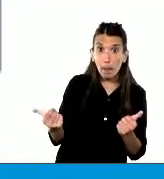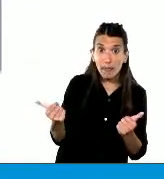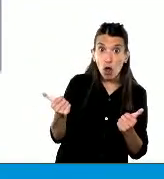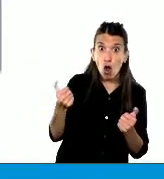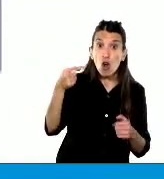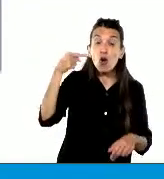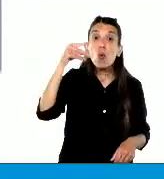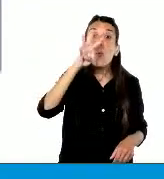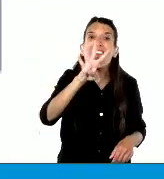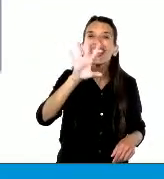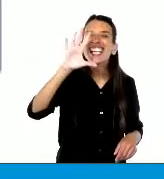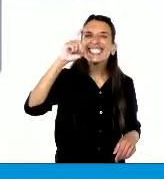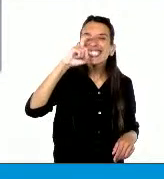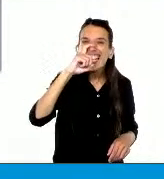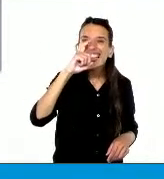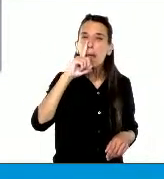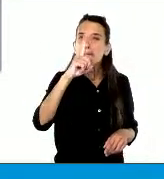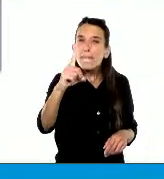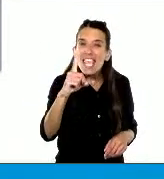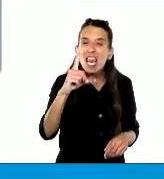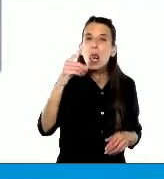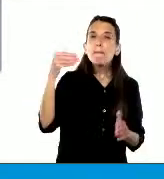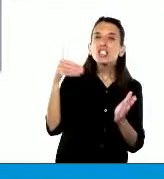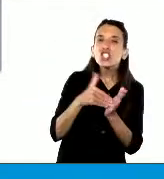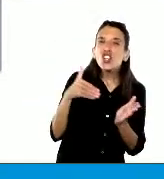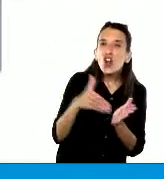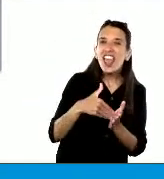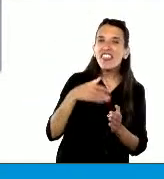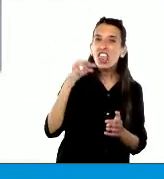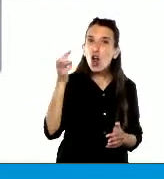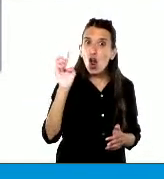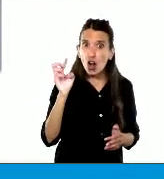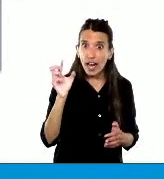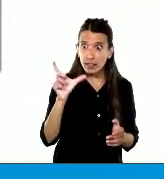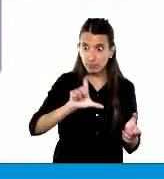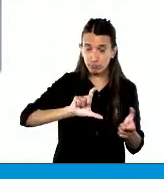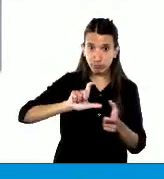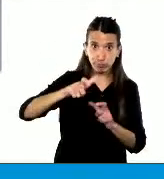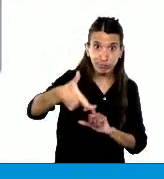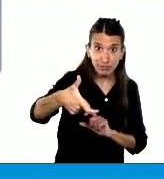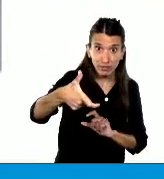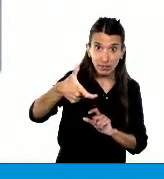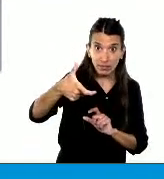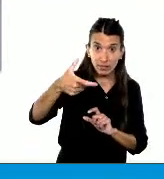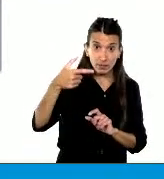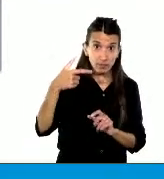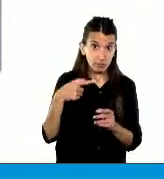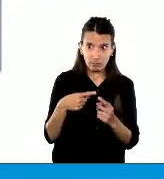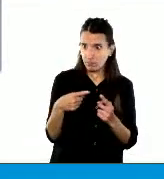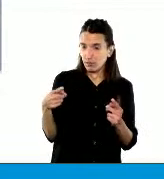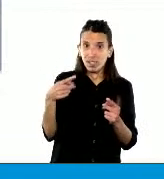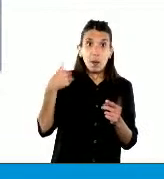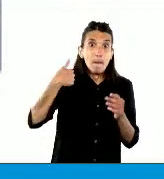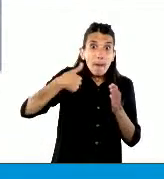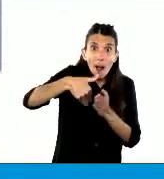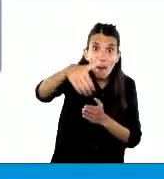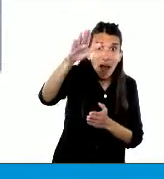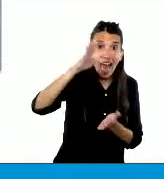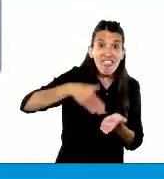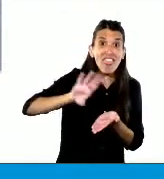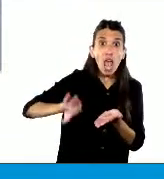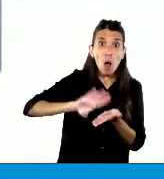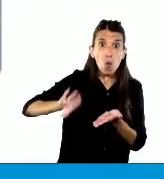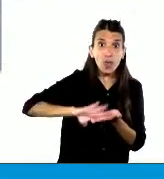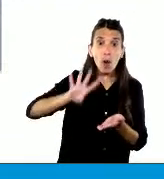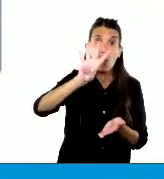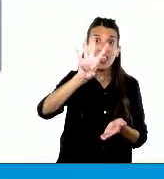una mochila pesadísima que condicionó las políticas económicas por los próximos 45 años.